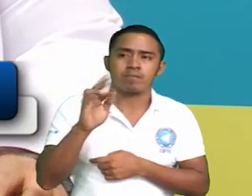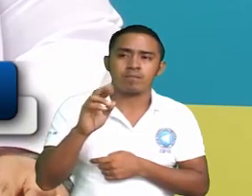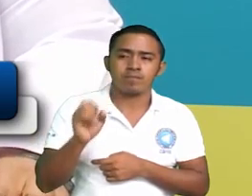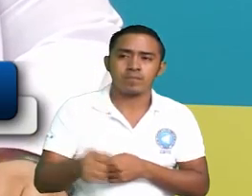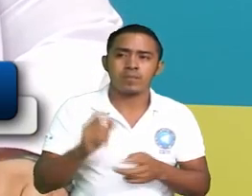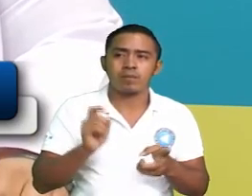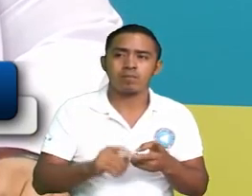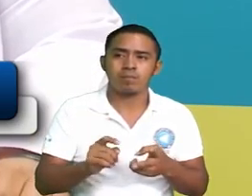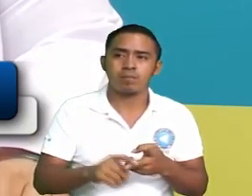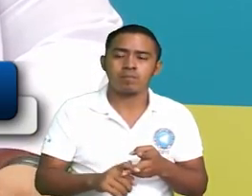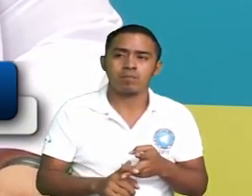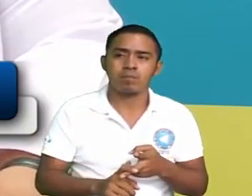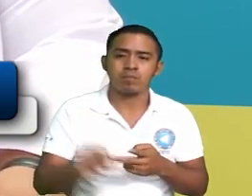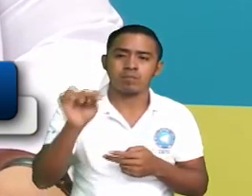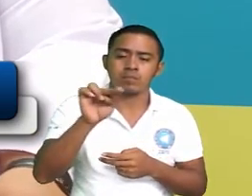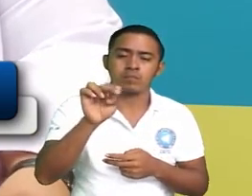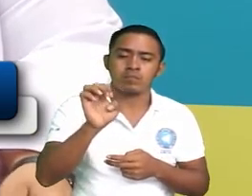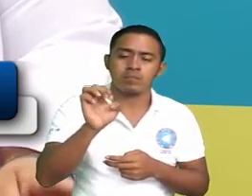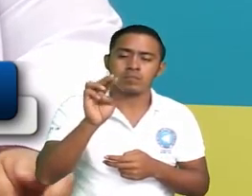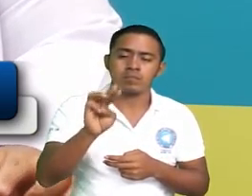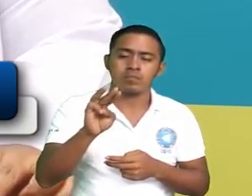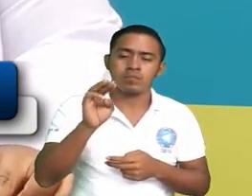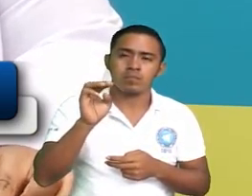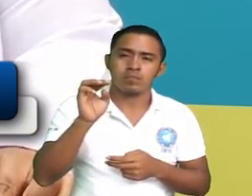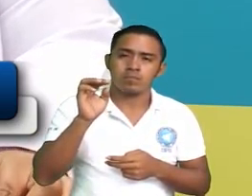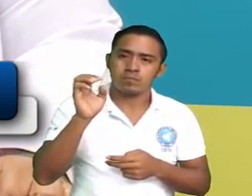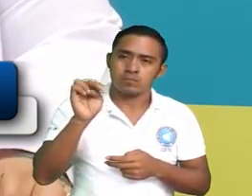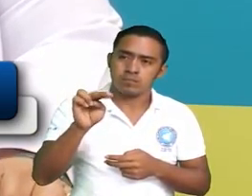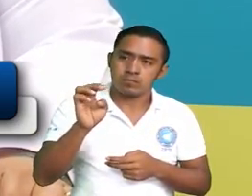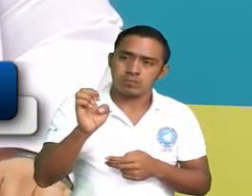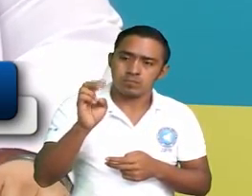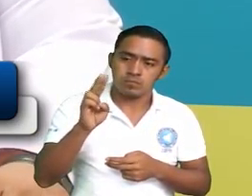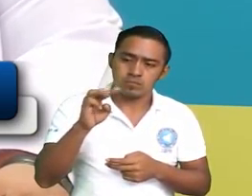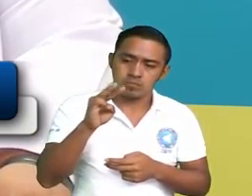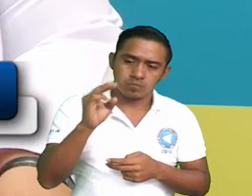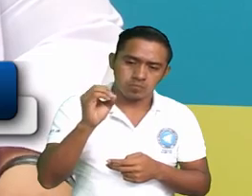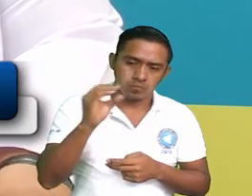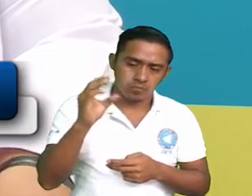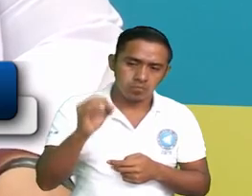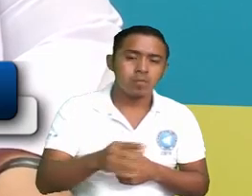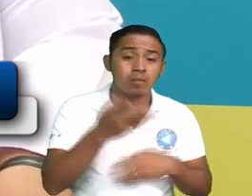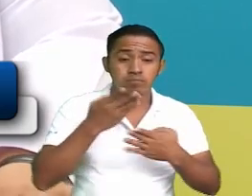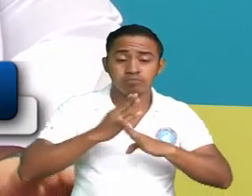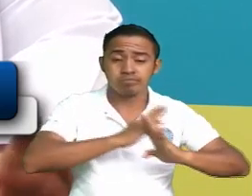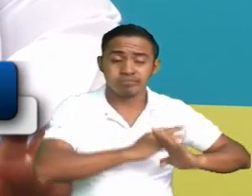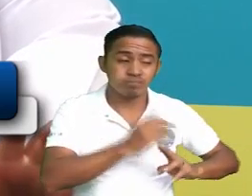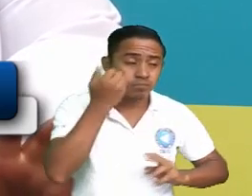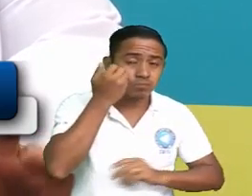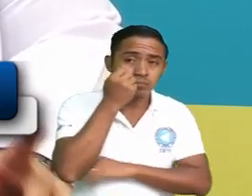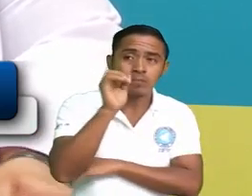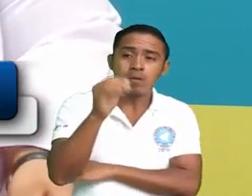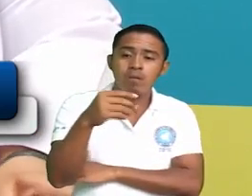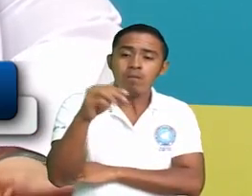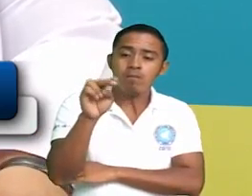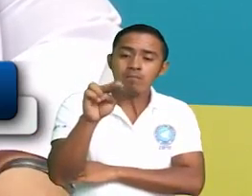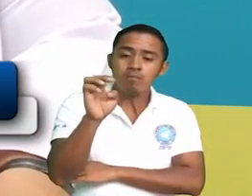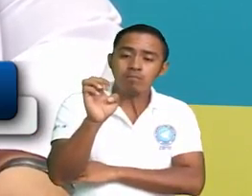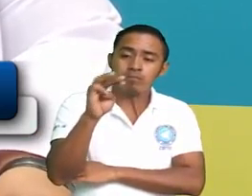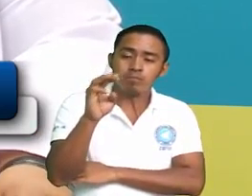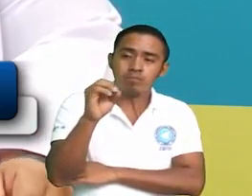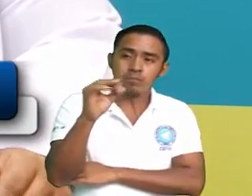también tenemos lo que es la neumococo. Evita las neumonías, ¿verdad? Y en el caso de la